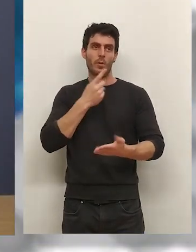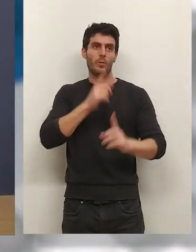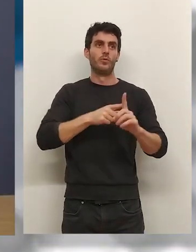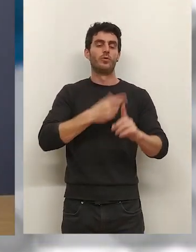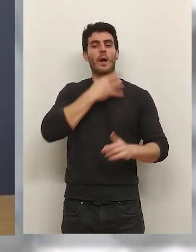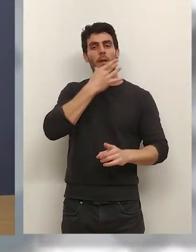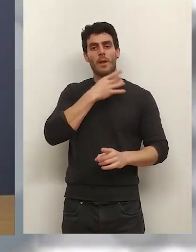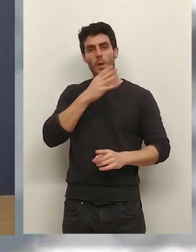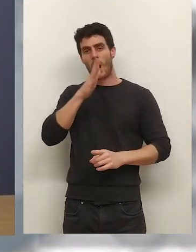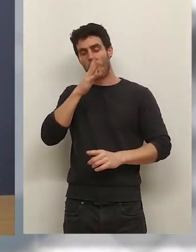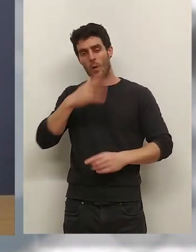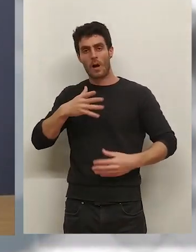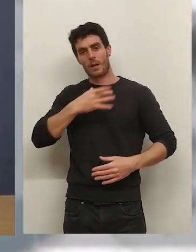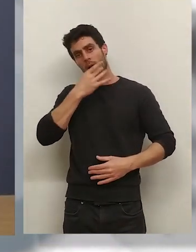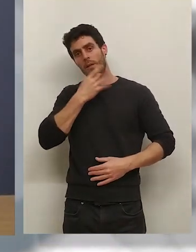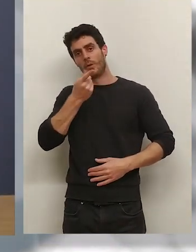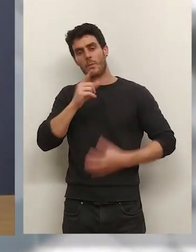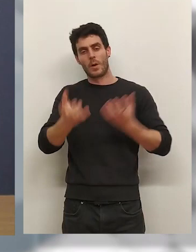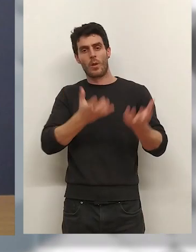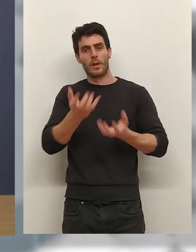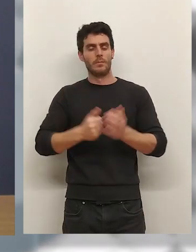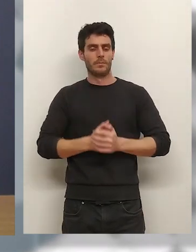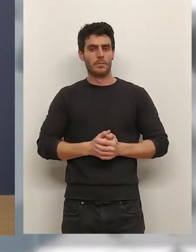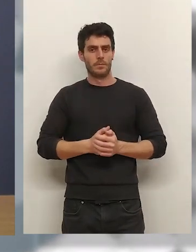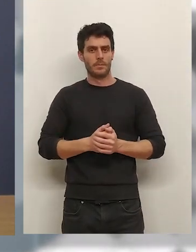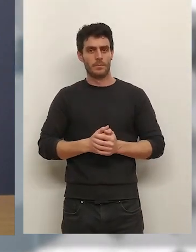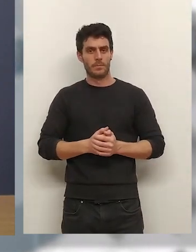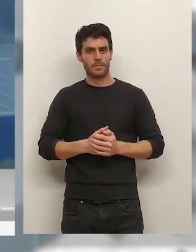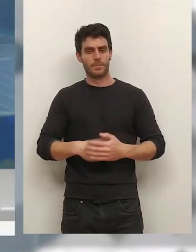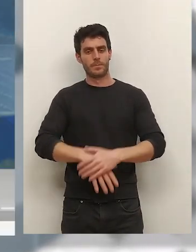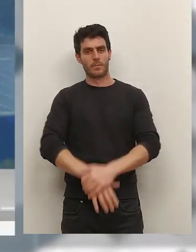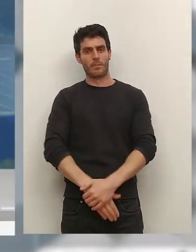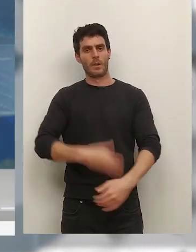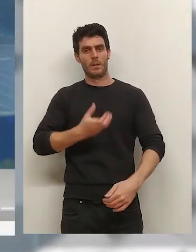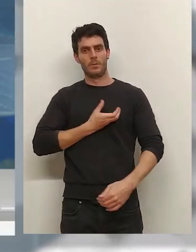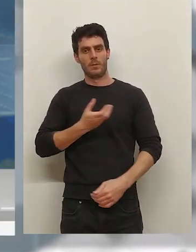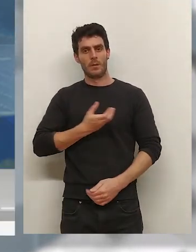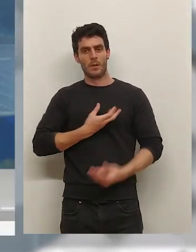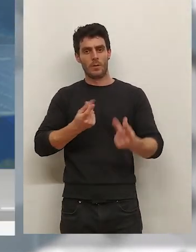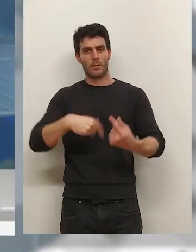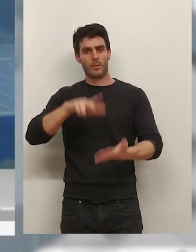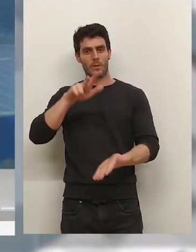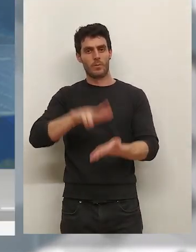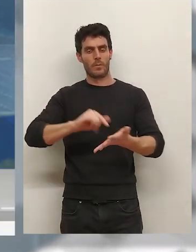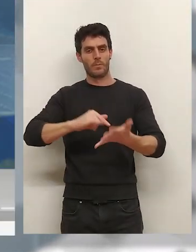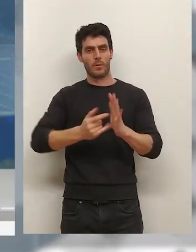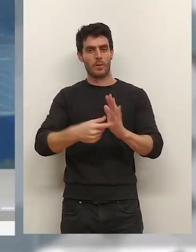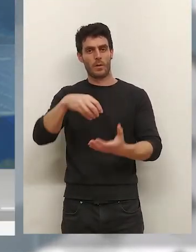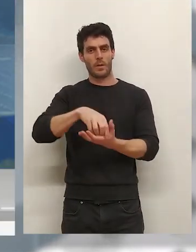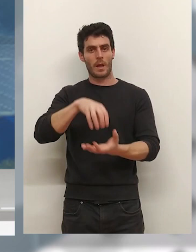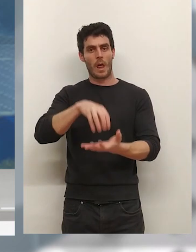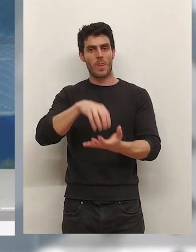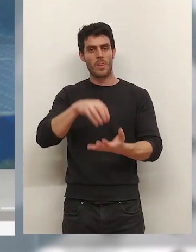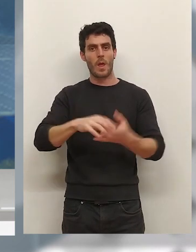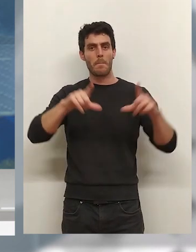calefacción, del agua caliente sanitaria o de cocina. El Ayuntamiento de Logroño aprueba un proyecto de instalación